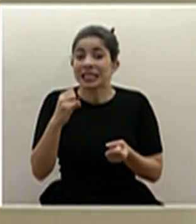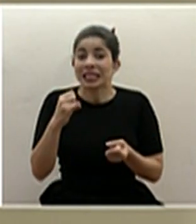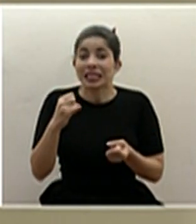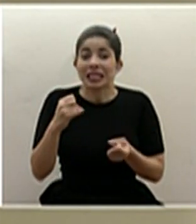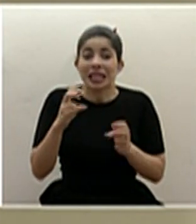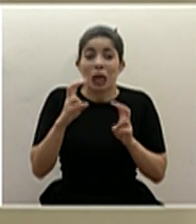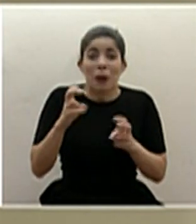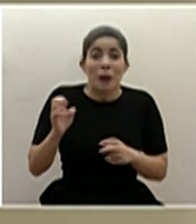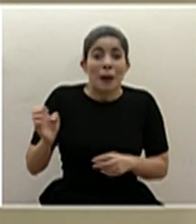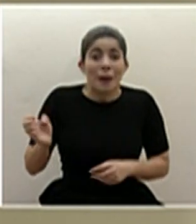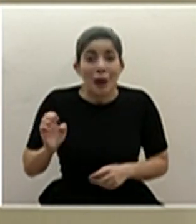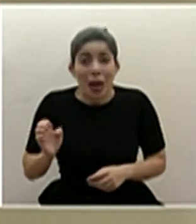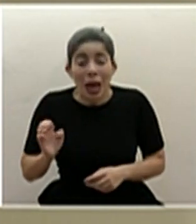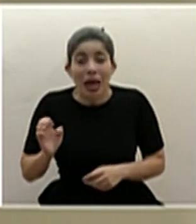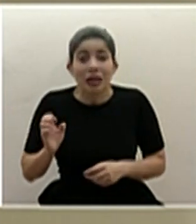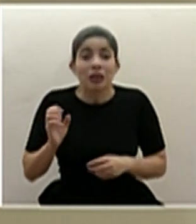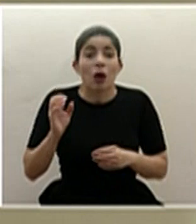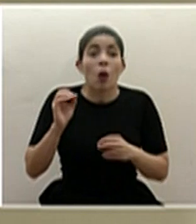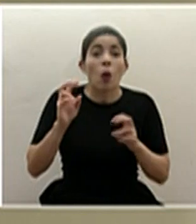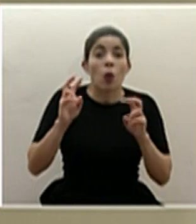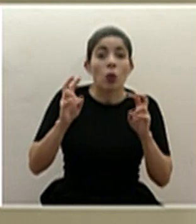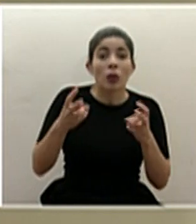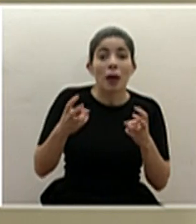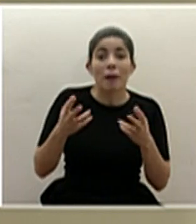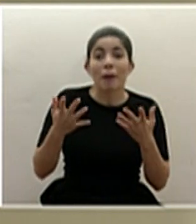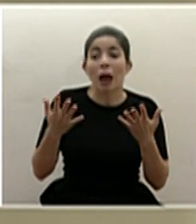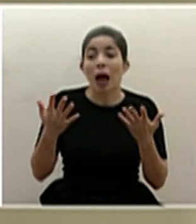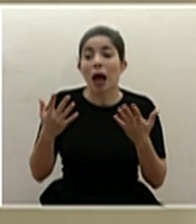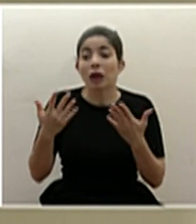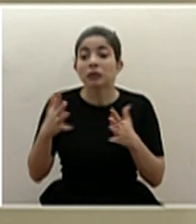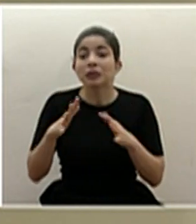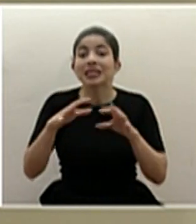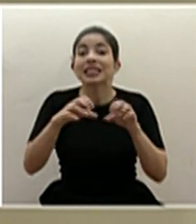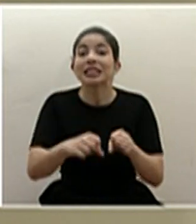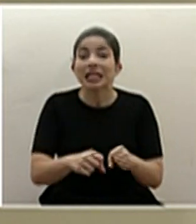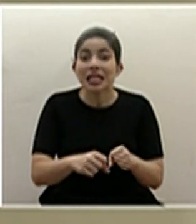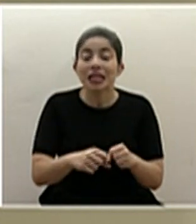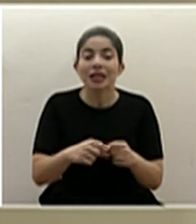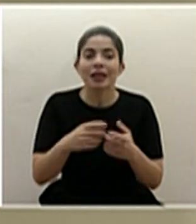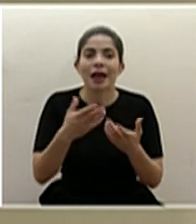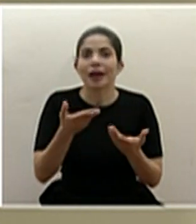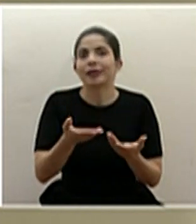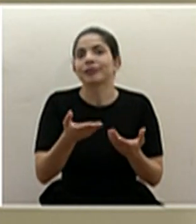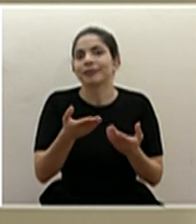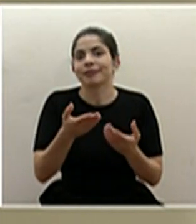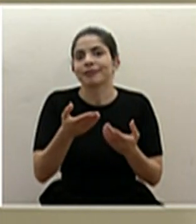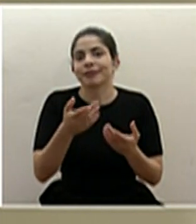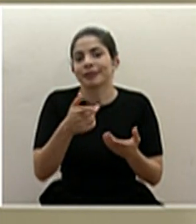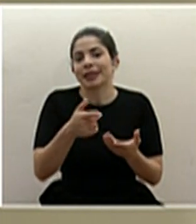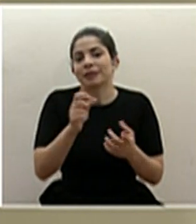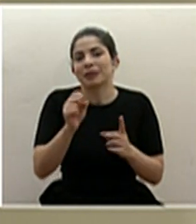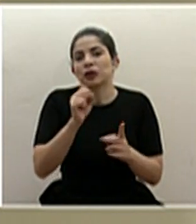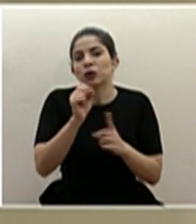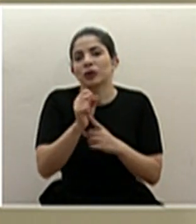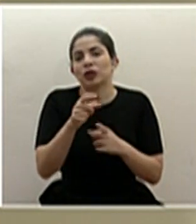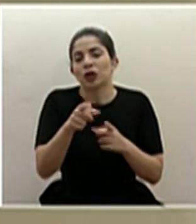de emergencia o algo ya bien también programado, ¿verdad? Que es obviamente una situación ya de un manejo que, recuerden que